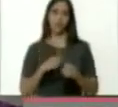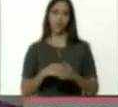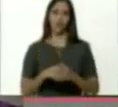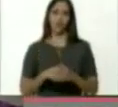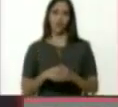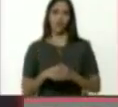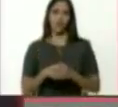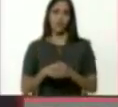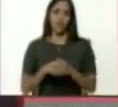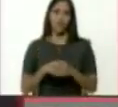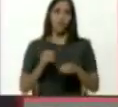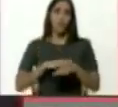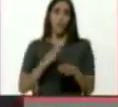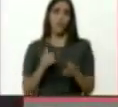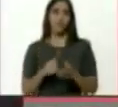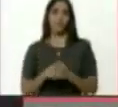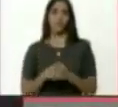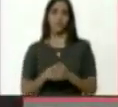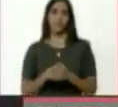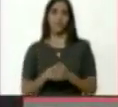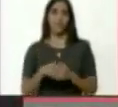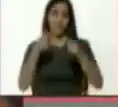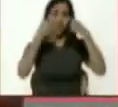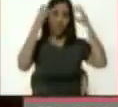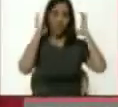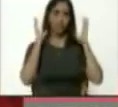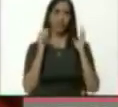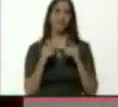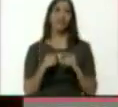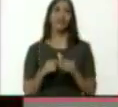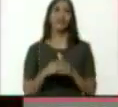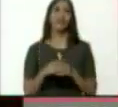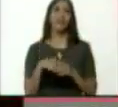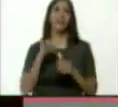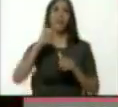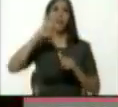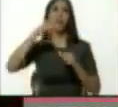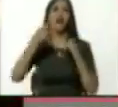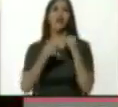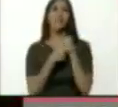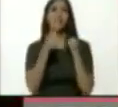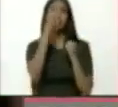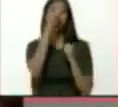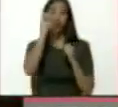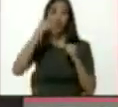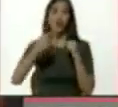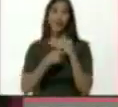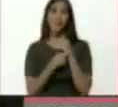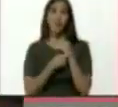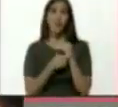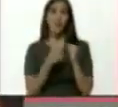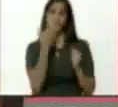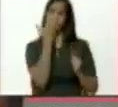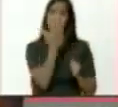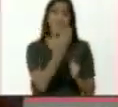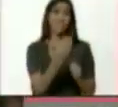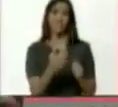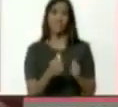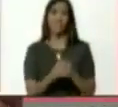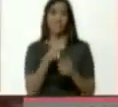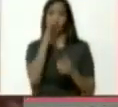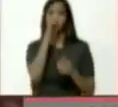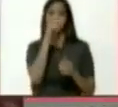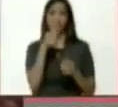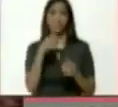¿Ves? Porque lo que está diciendo Ramos Alú es... Agarra a Guaidó, se está burlando de Guaidó. Ah, de frente. De frente, se está burlando de frente